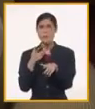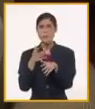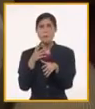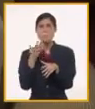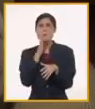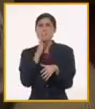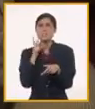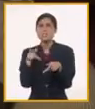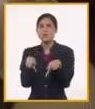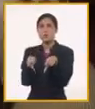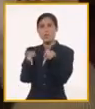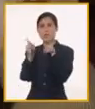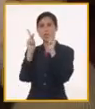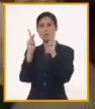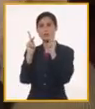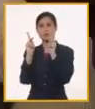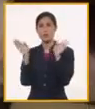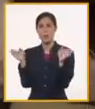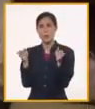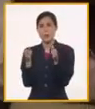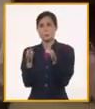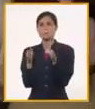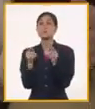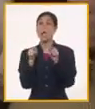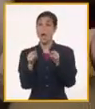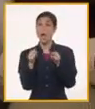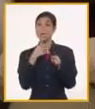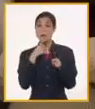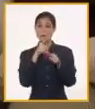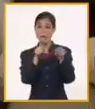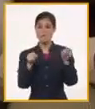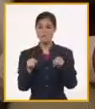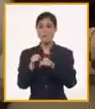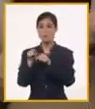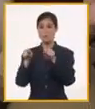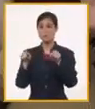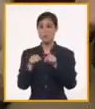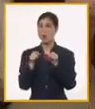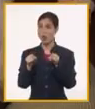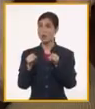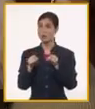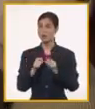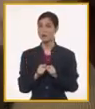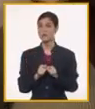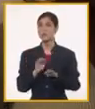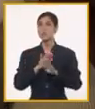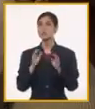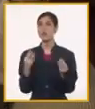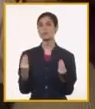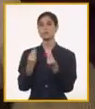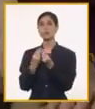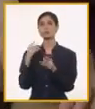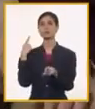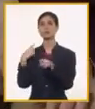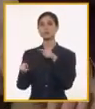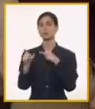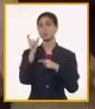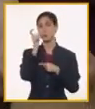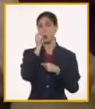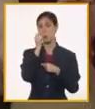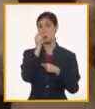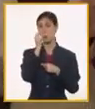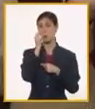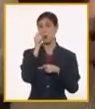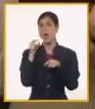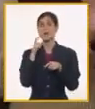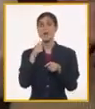algunos tenían habitaciones, alquilaban, etc. Yo estudiaba con un compañero que tenía ahí una habitación. Él era de